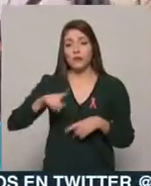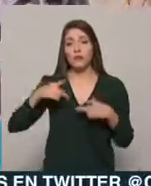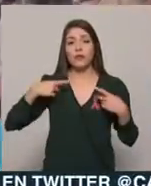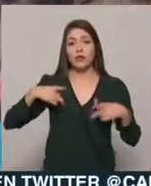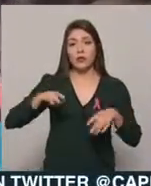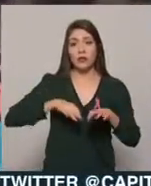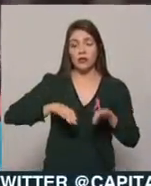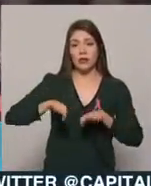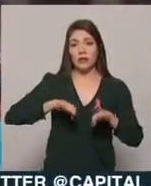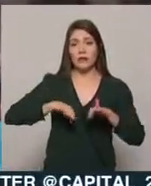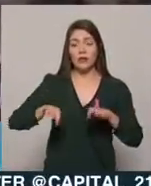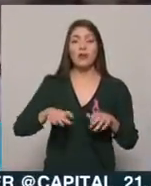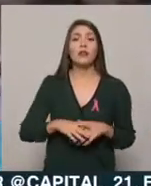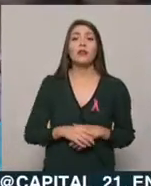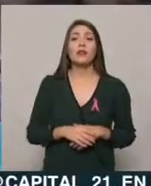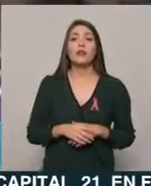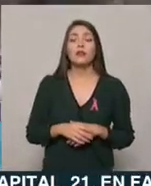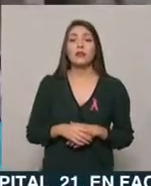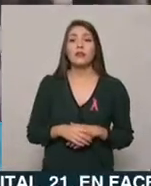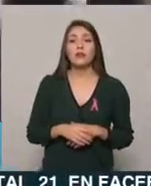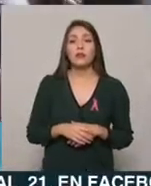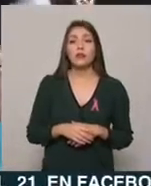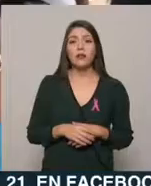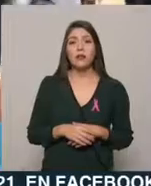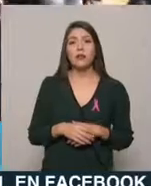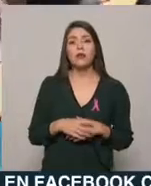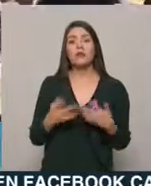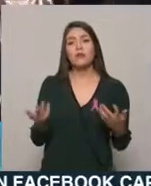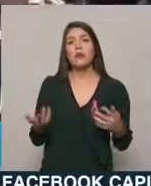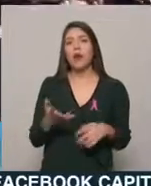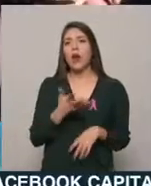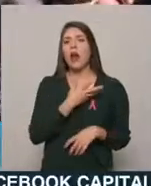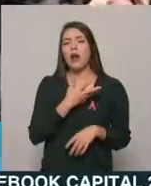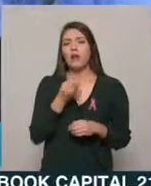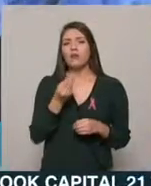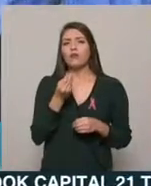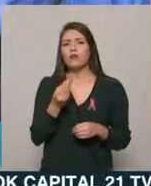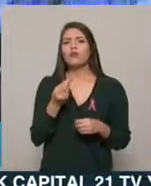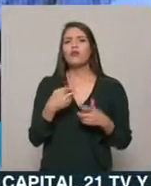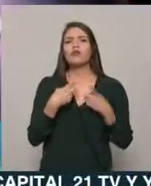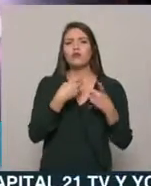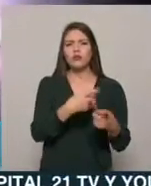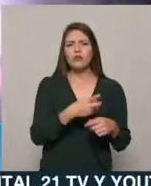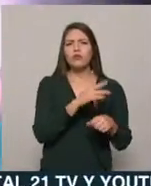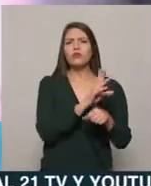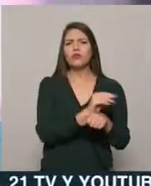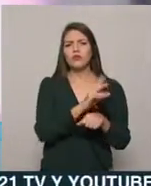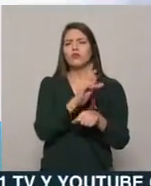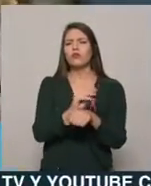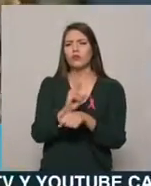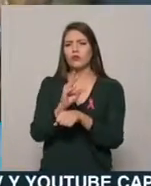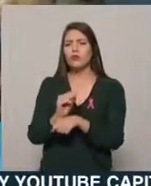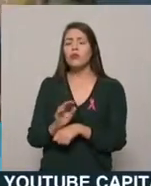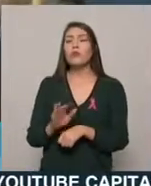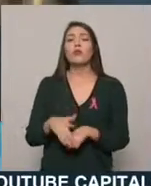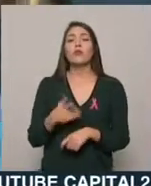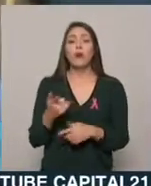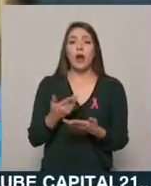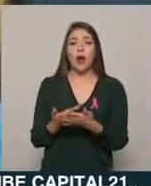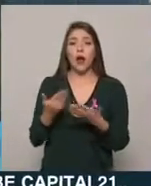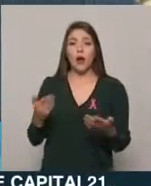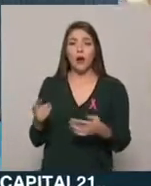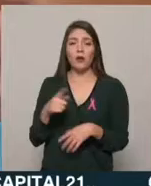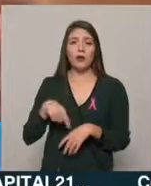intereses. Y a cambio de eso, pues tienen muchas concesiones, puestos políticos, ahora creo